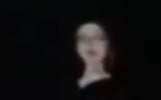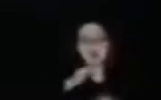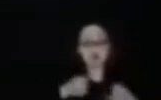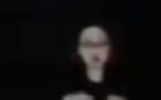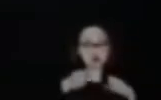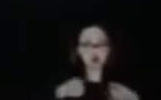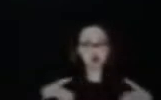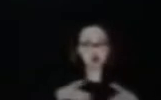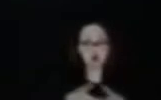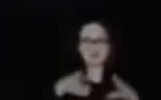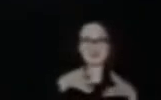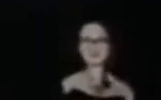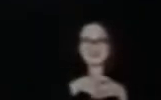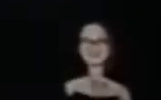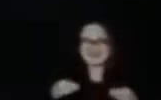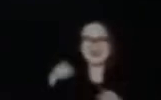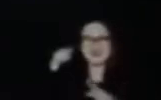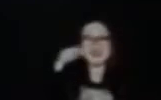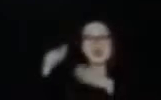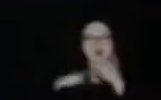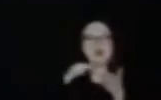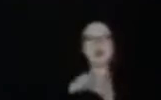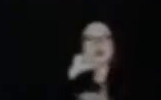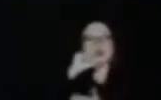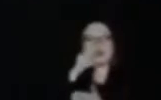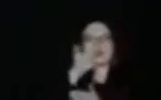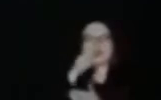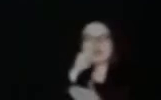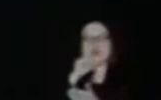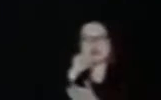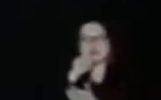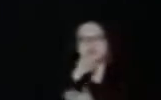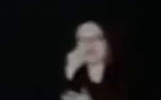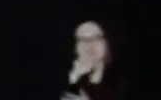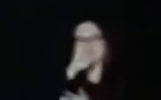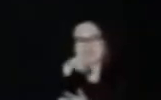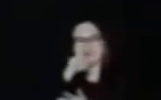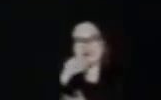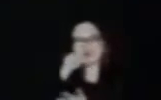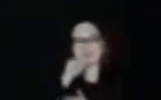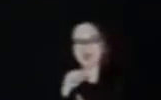jóvenes desaparecidos de Ayotzinapa.